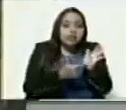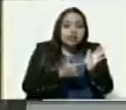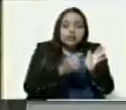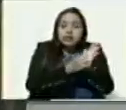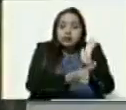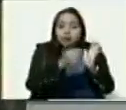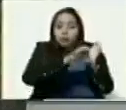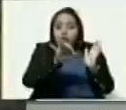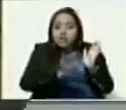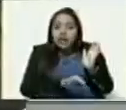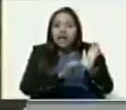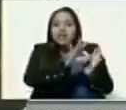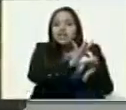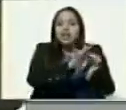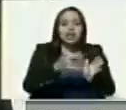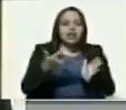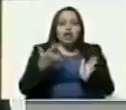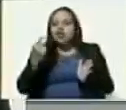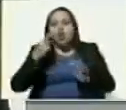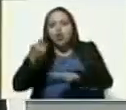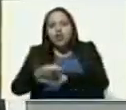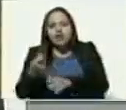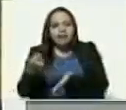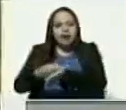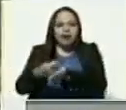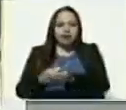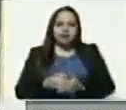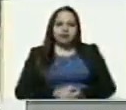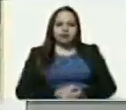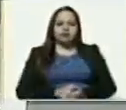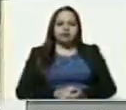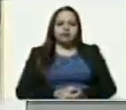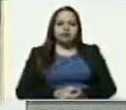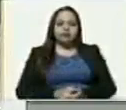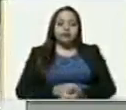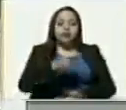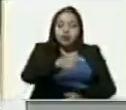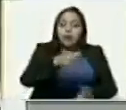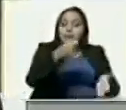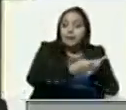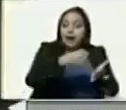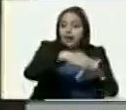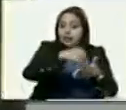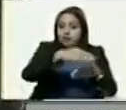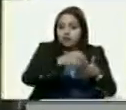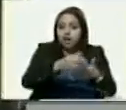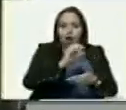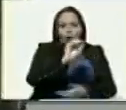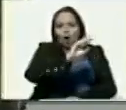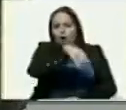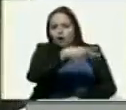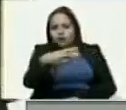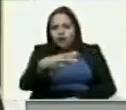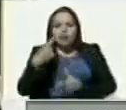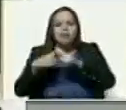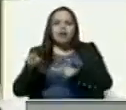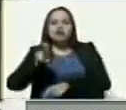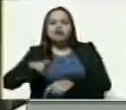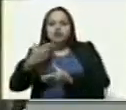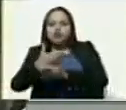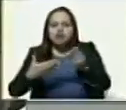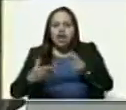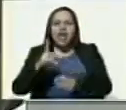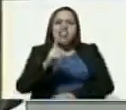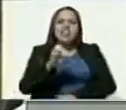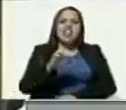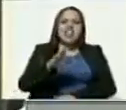es por la parte que tú haces sobre el importe que pagas en divisas. La utilización de estas tarjetas de débito, que están